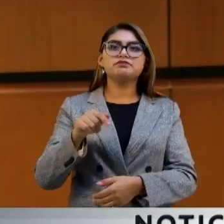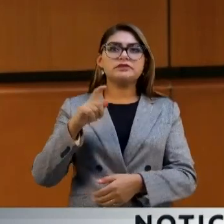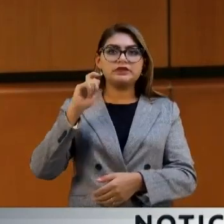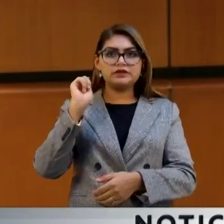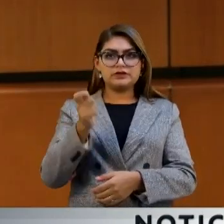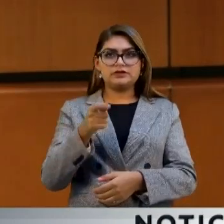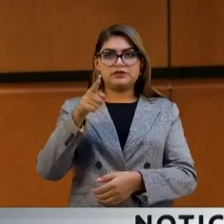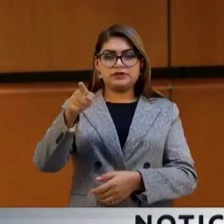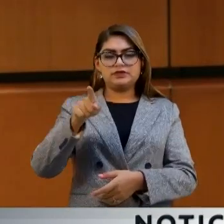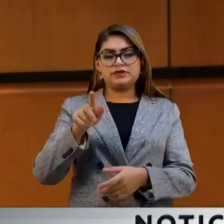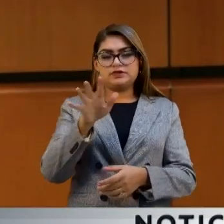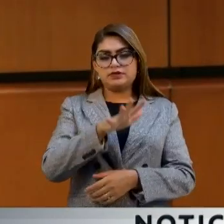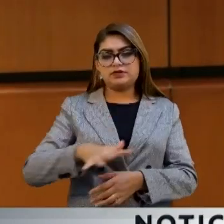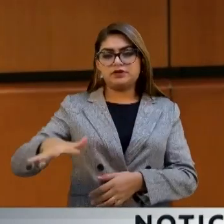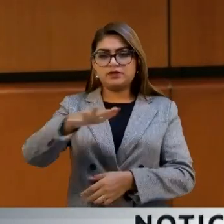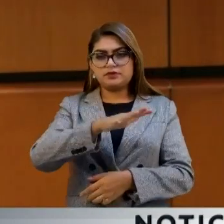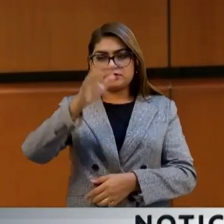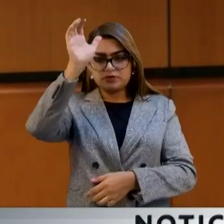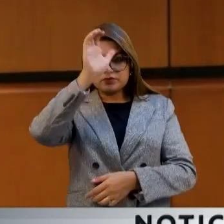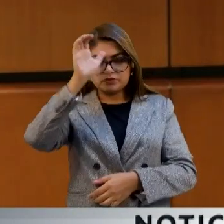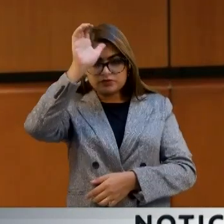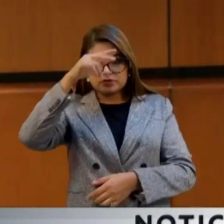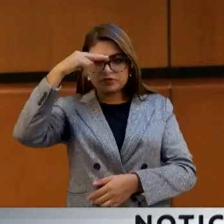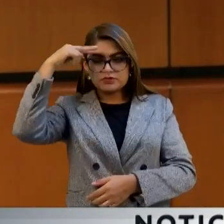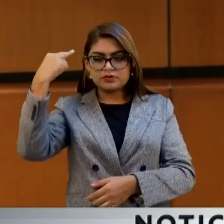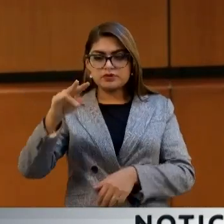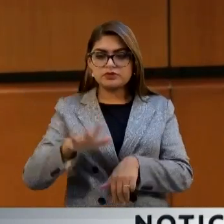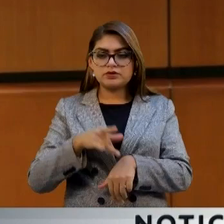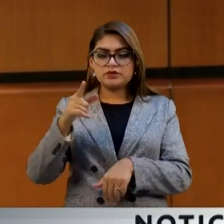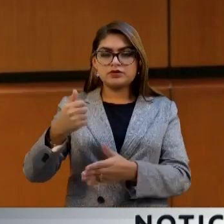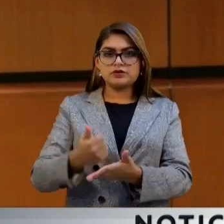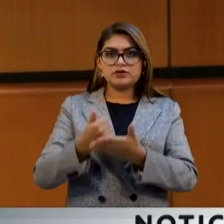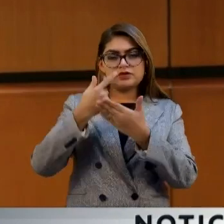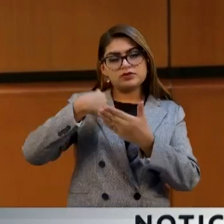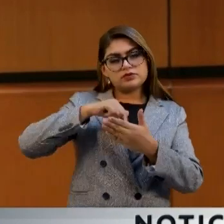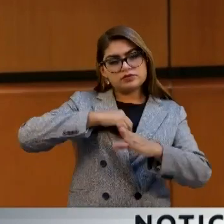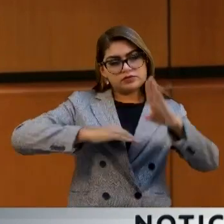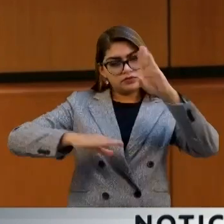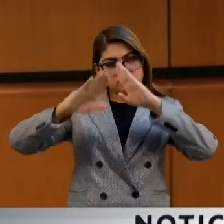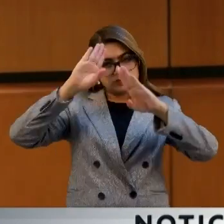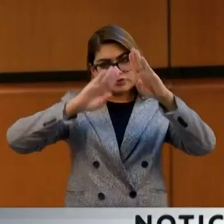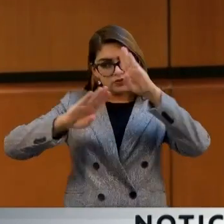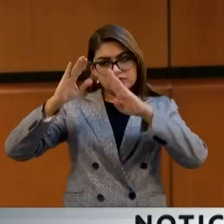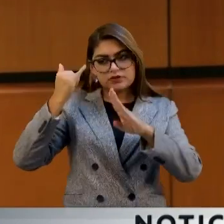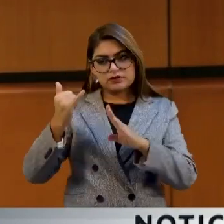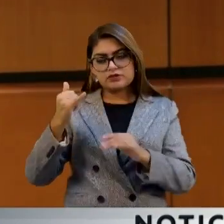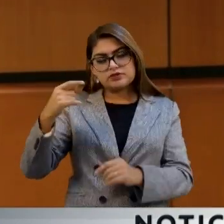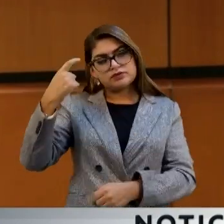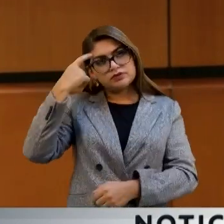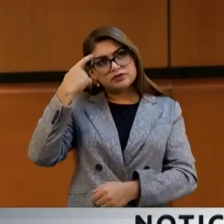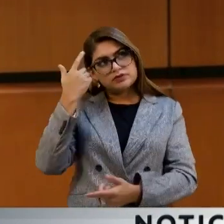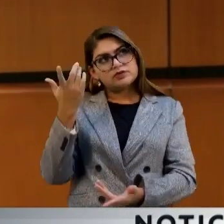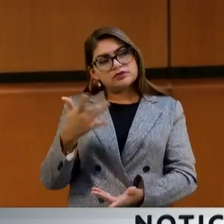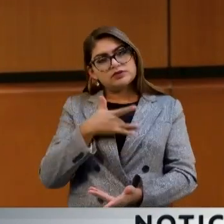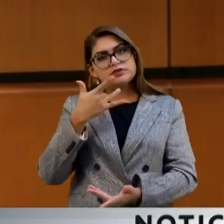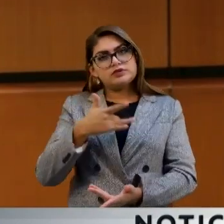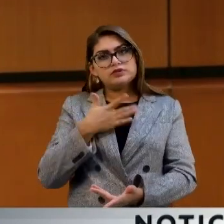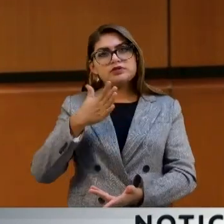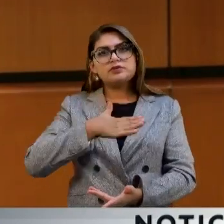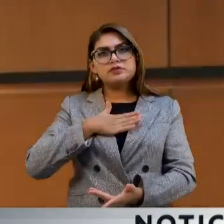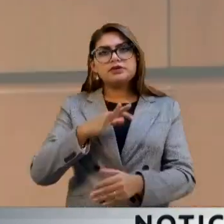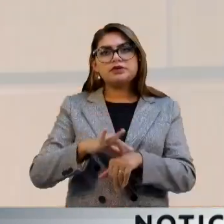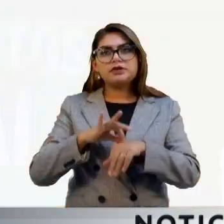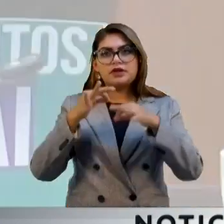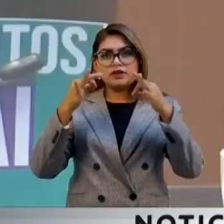indeleble en la cultura mexicana, pues nos ha hecho reflexionar y cuestionarnos nuestra